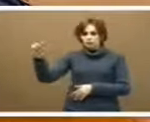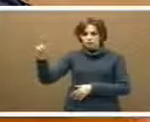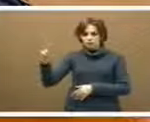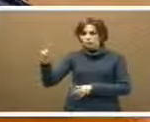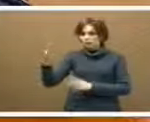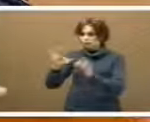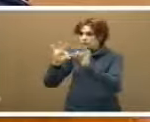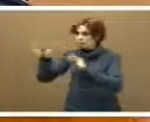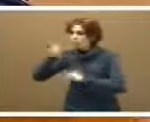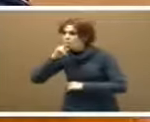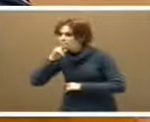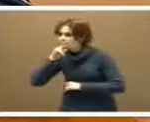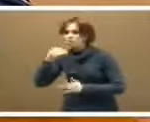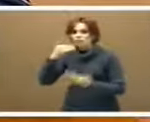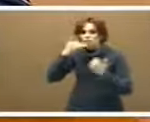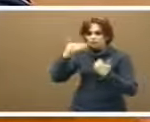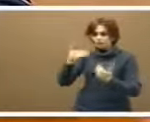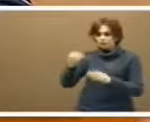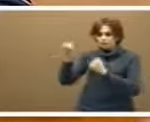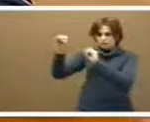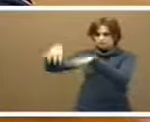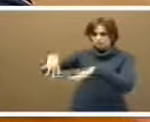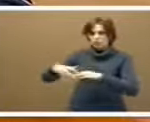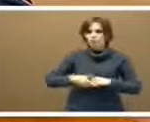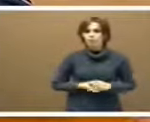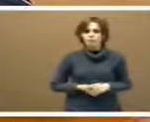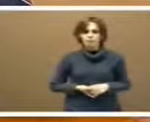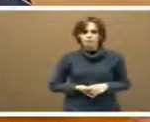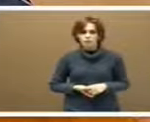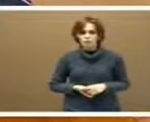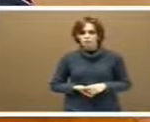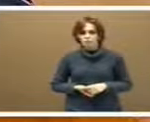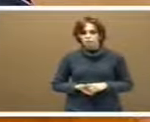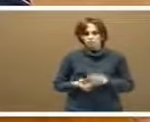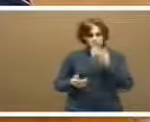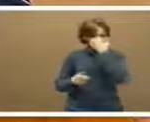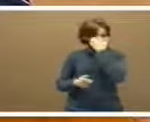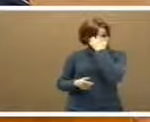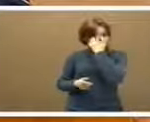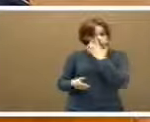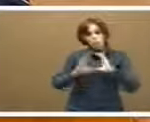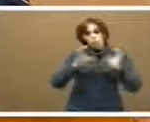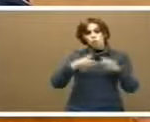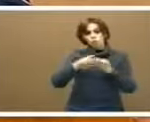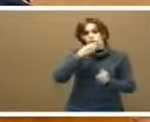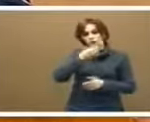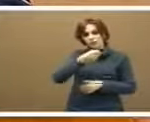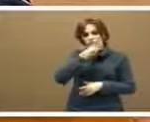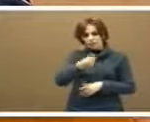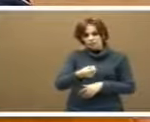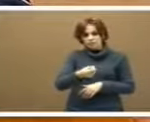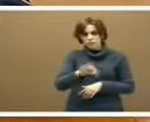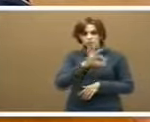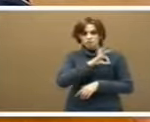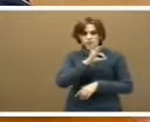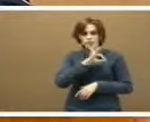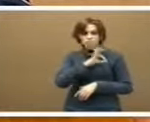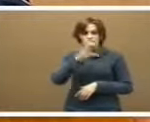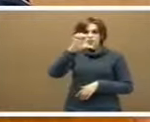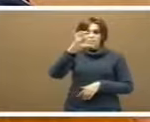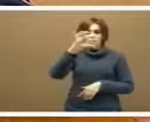turno? Gracias, señoría. Renuncian al turno. Por el Grupo Parlamentario Socialista, el señor Escribano Sánchez tiene la palabra por tiempo